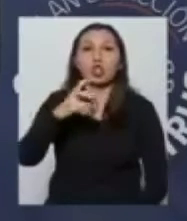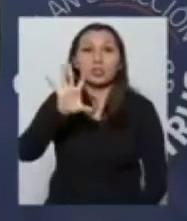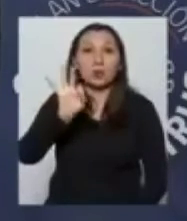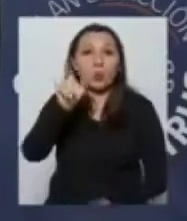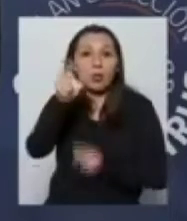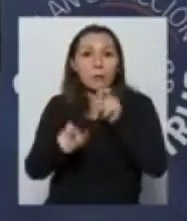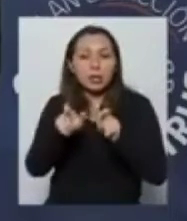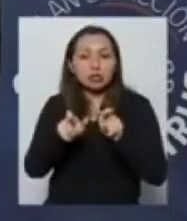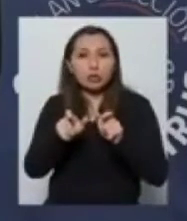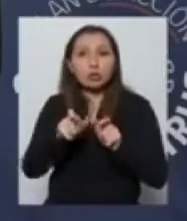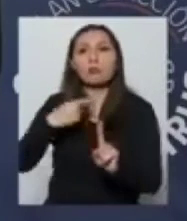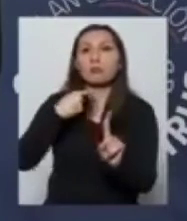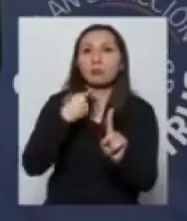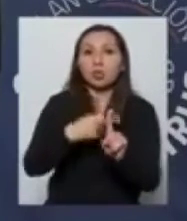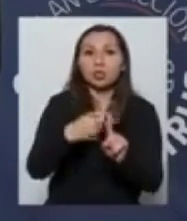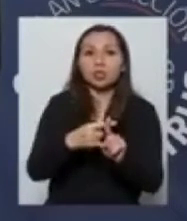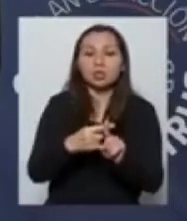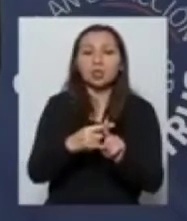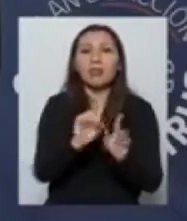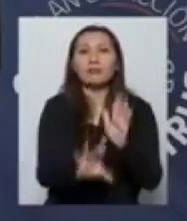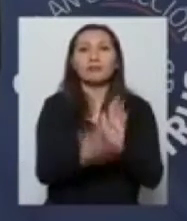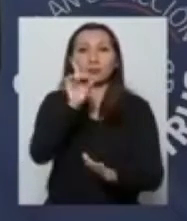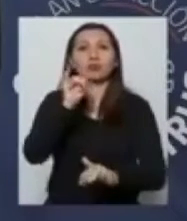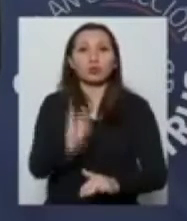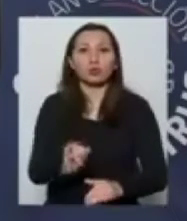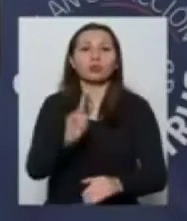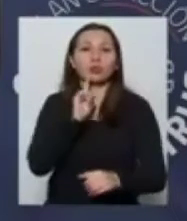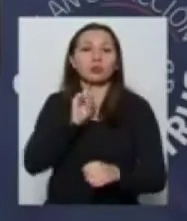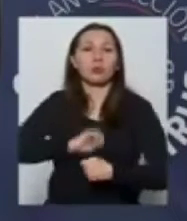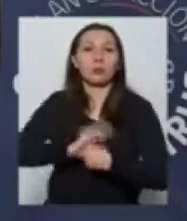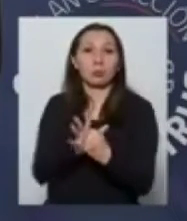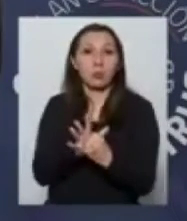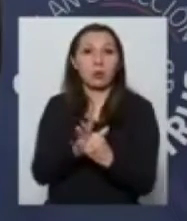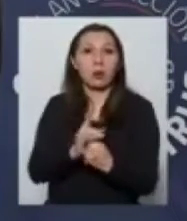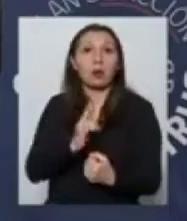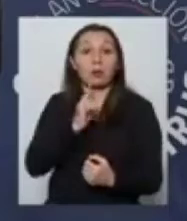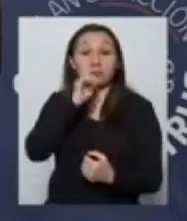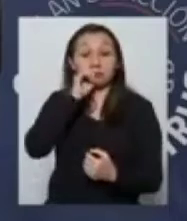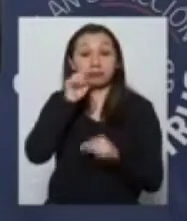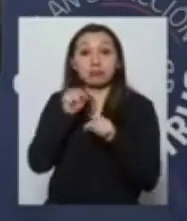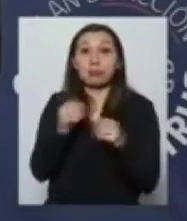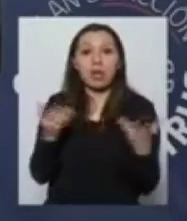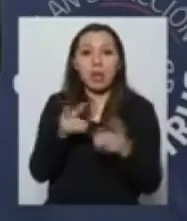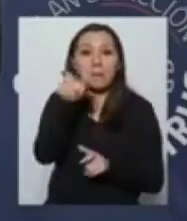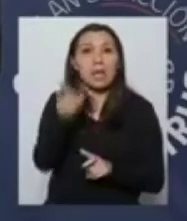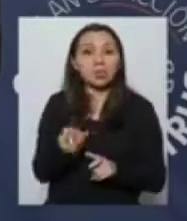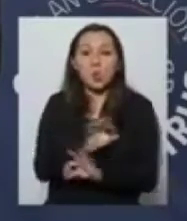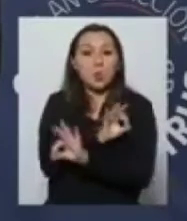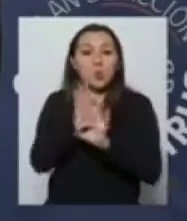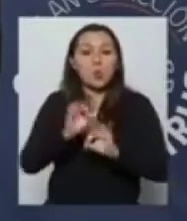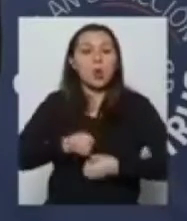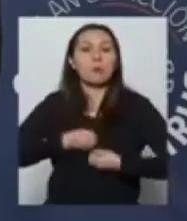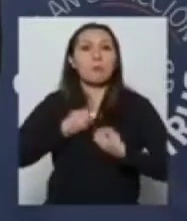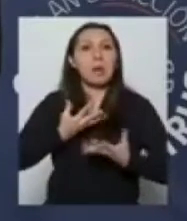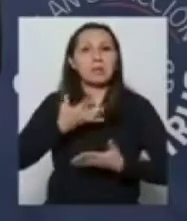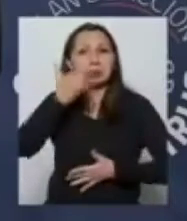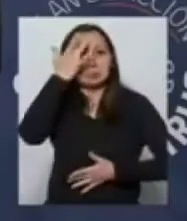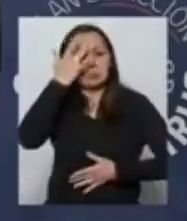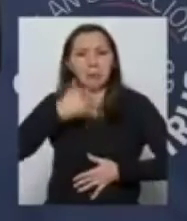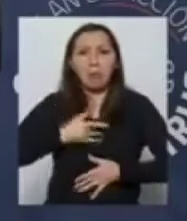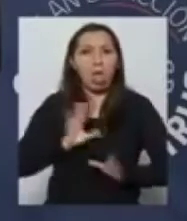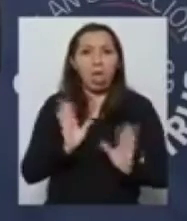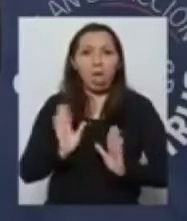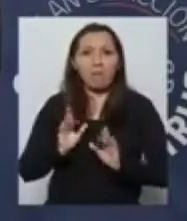250 aparecieron positivos para coronavirus PCR en personas que no tenían